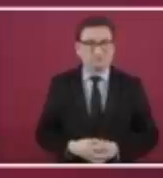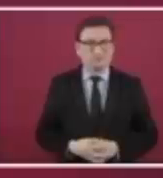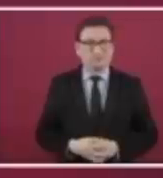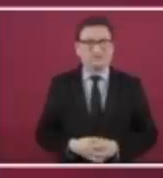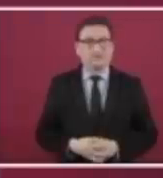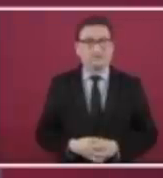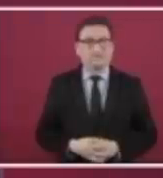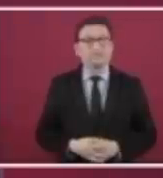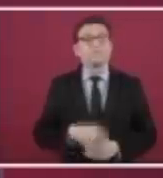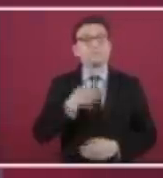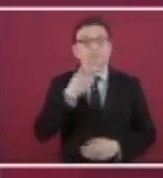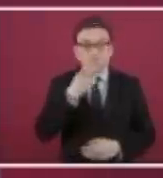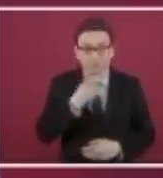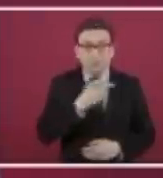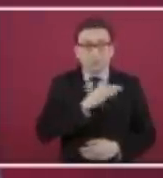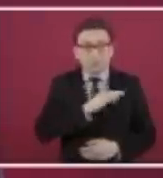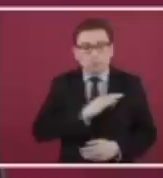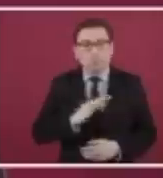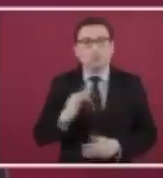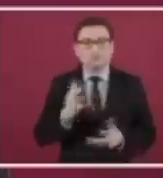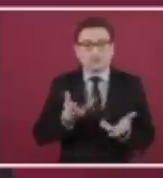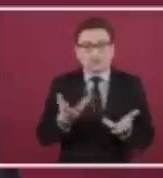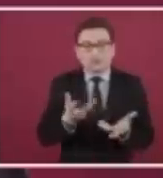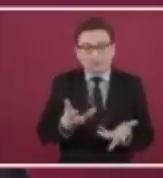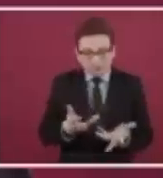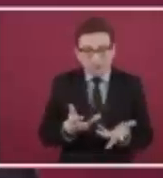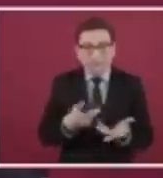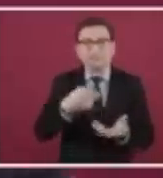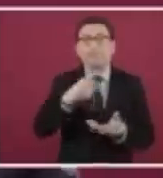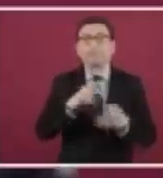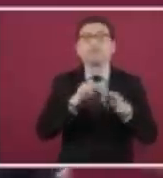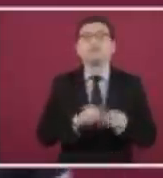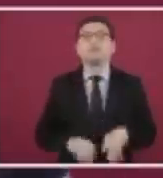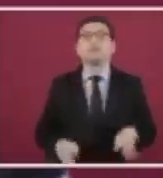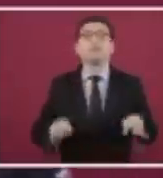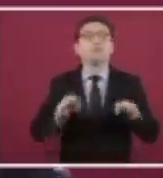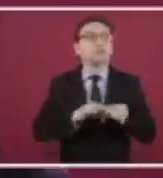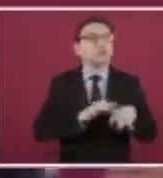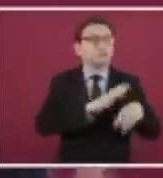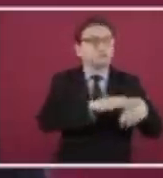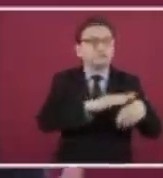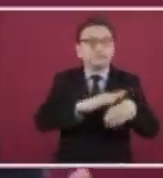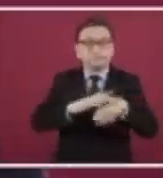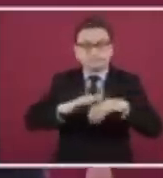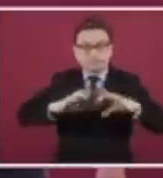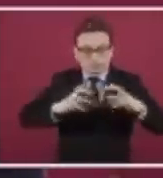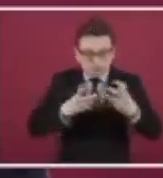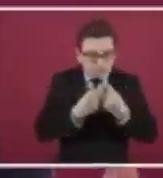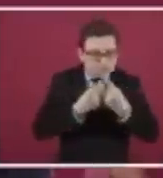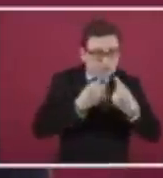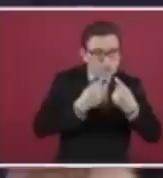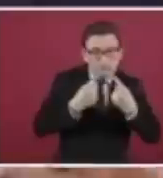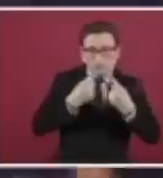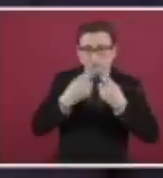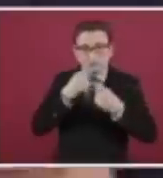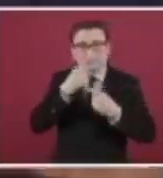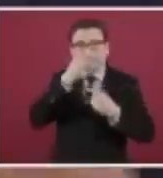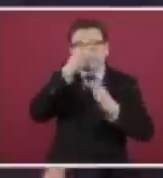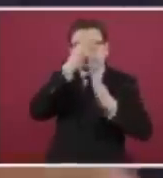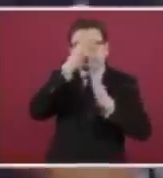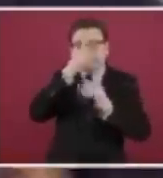Entonces, hay forma. Lo importante es que ya nos estamos poniendo de acuerdo para que no